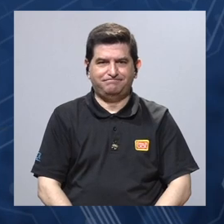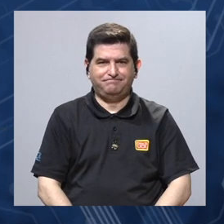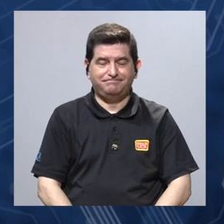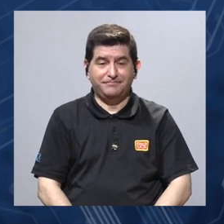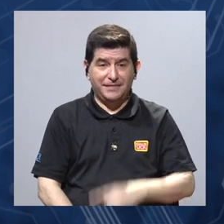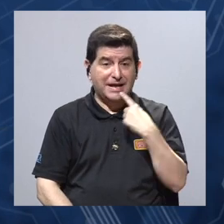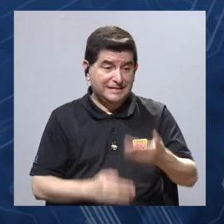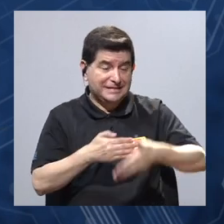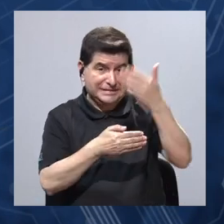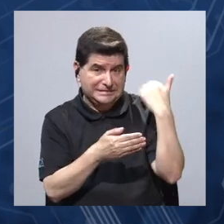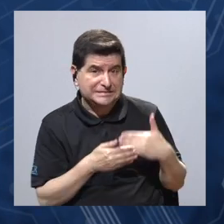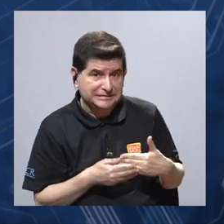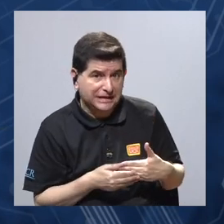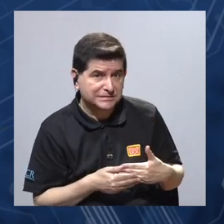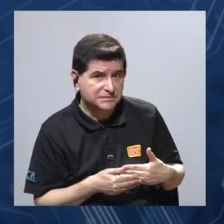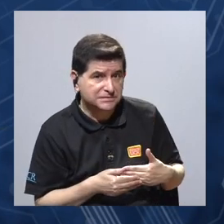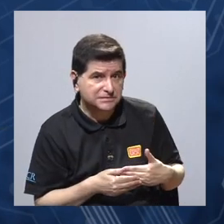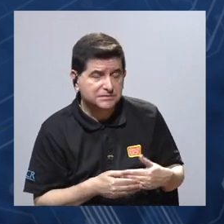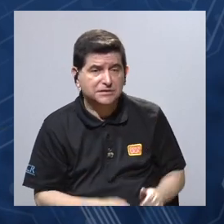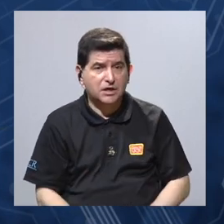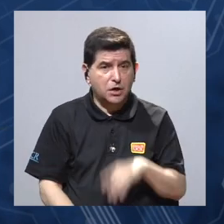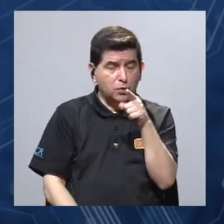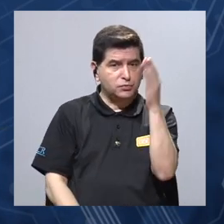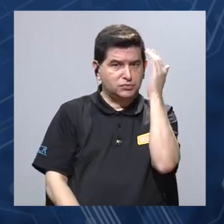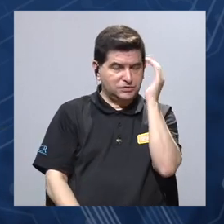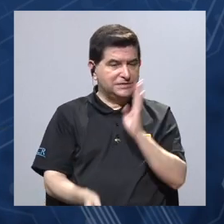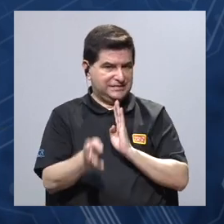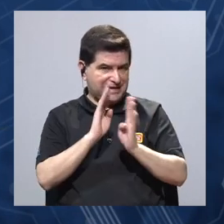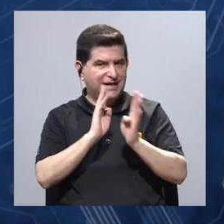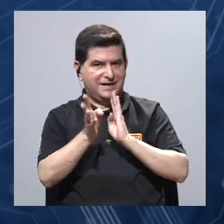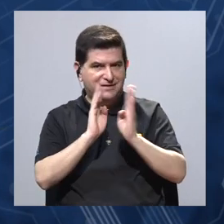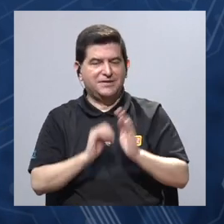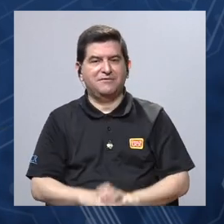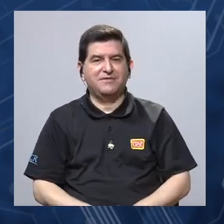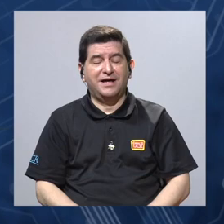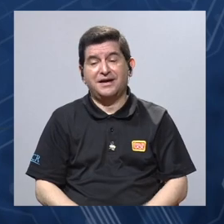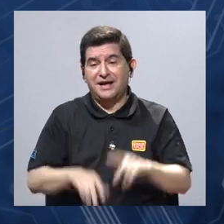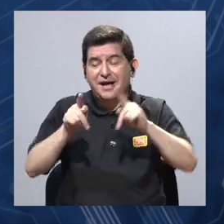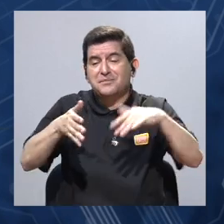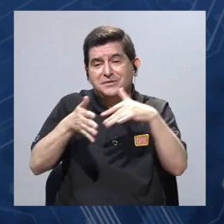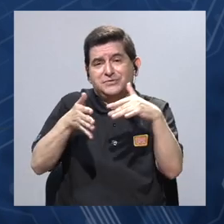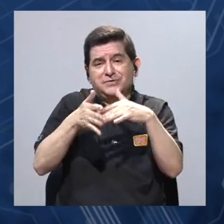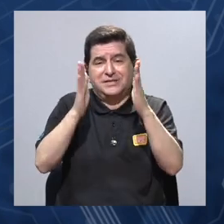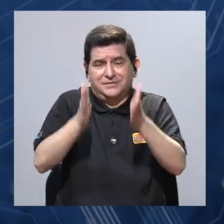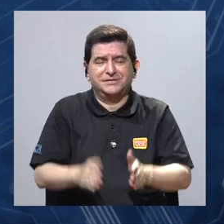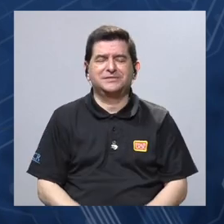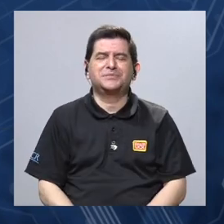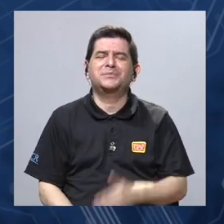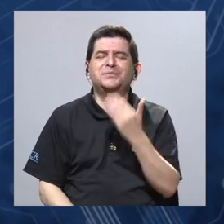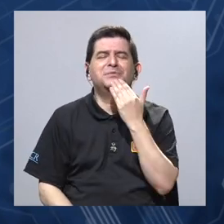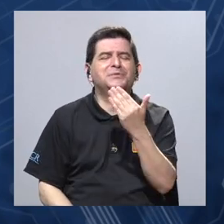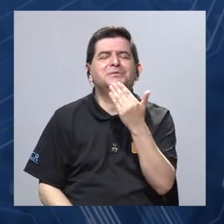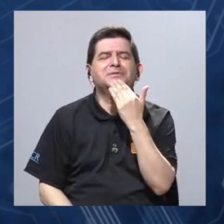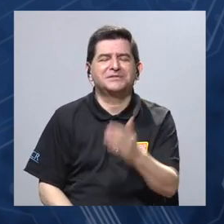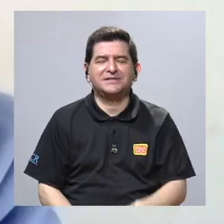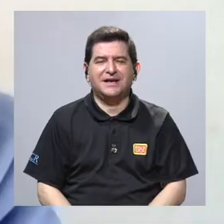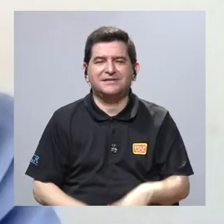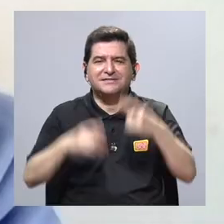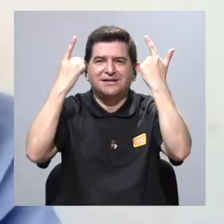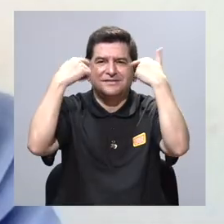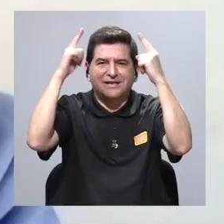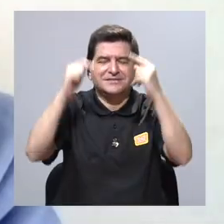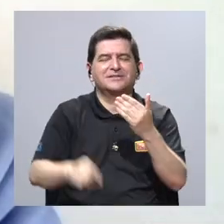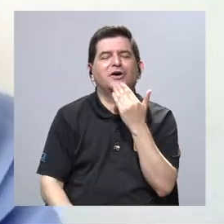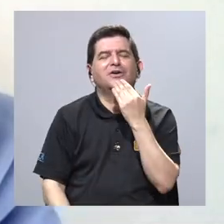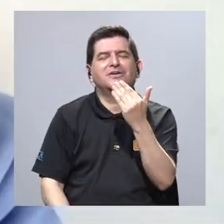como decíamos anteriormente, usted sabe hablarle a escolares. Le agradecemos muchísimo, don Carlos, y muchos éxitos. Muchas